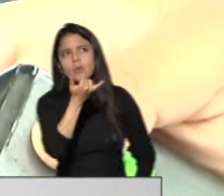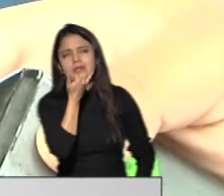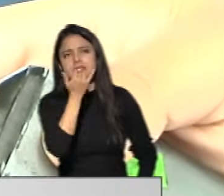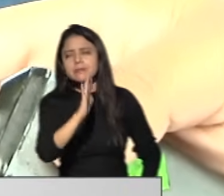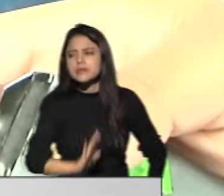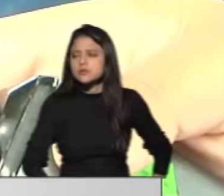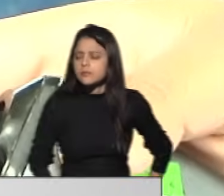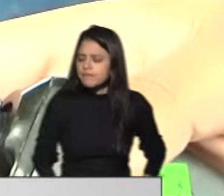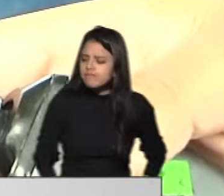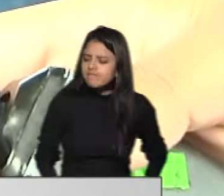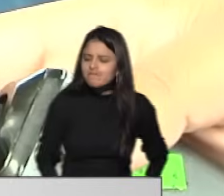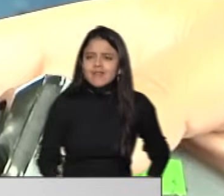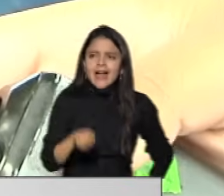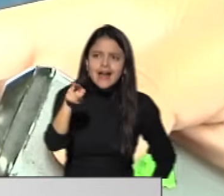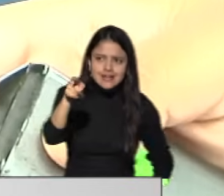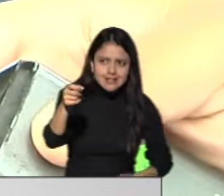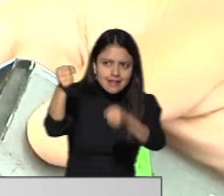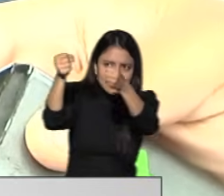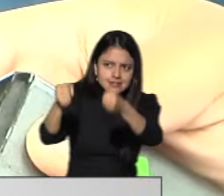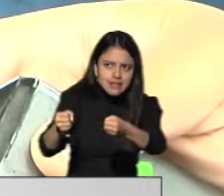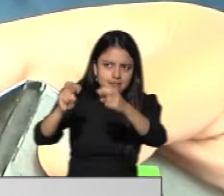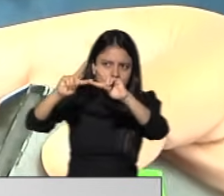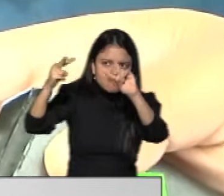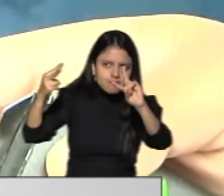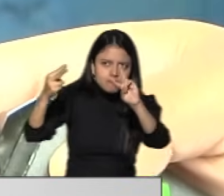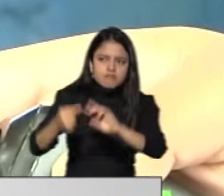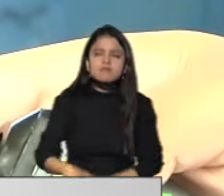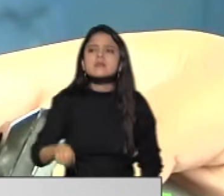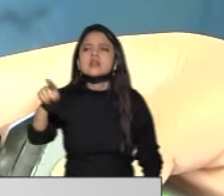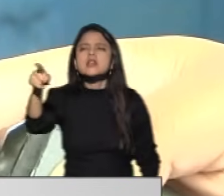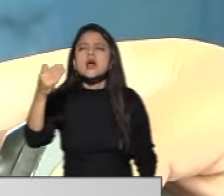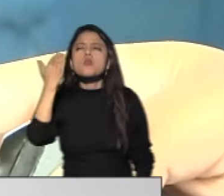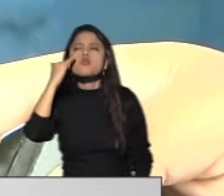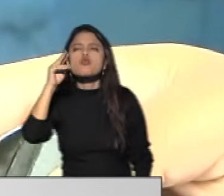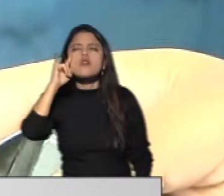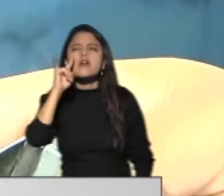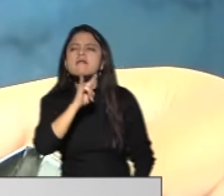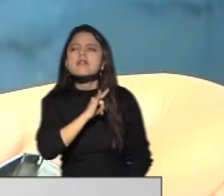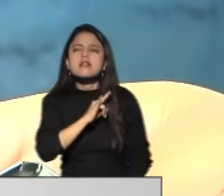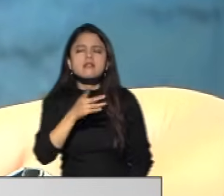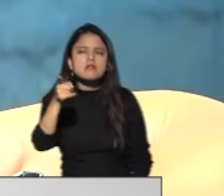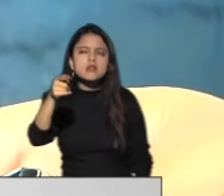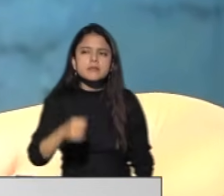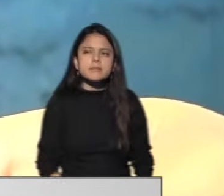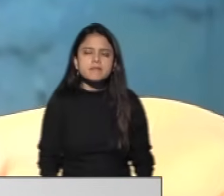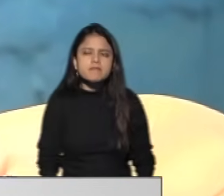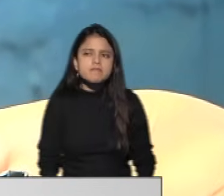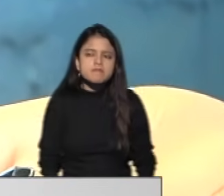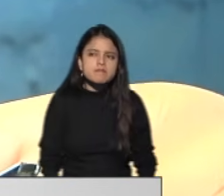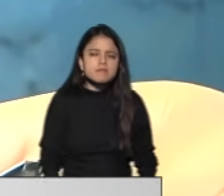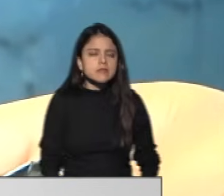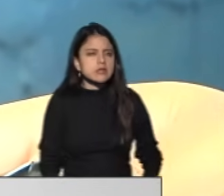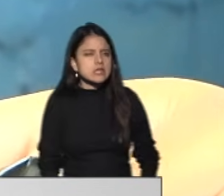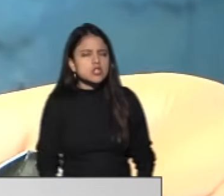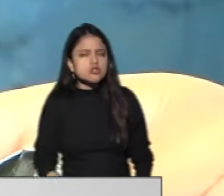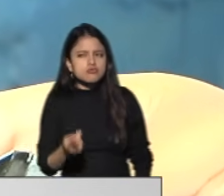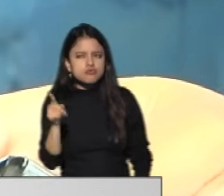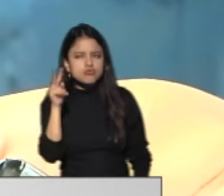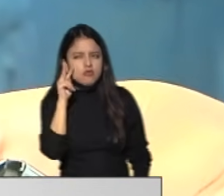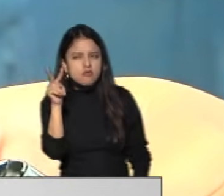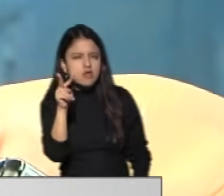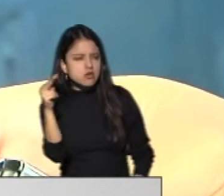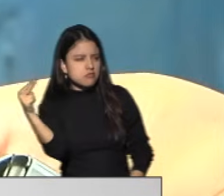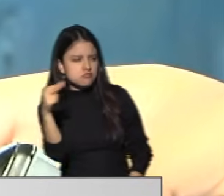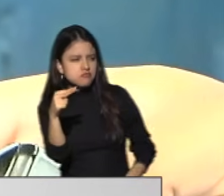a la morgue, pero entonces la muchacha, la vigilante, le preguntó que para dónde iba. Y él dijo, no, hombre, Vengo